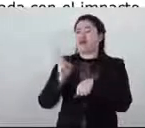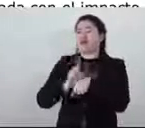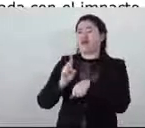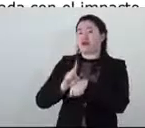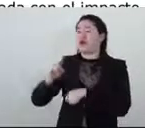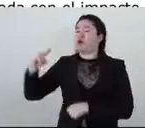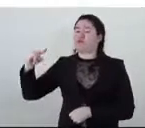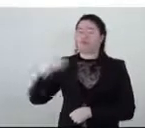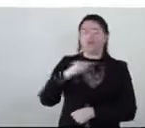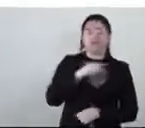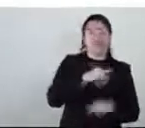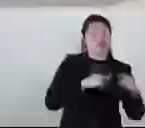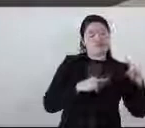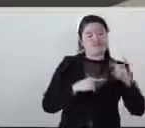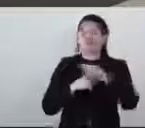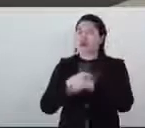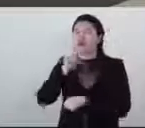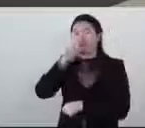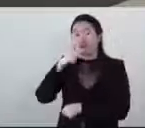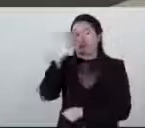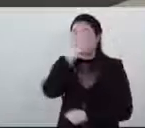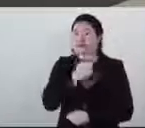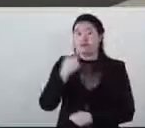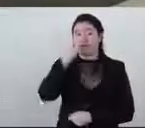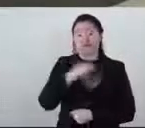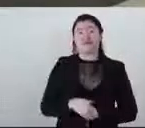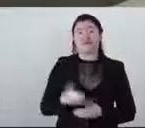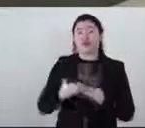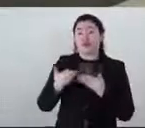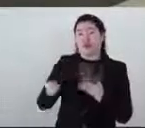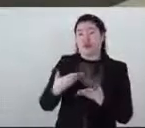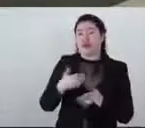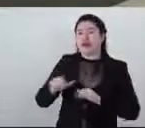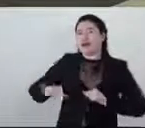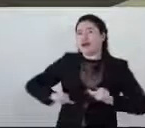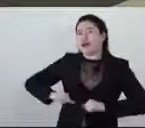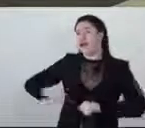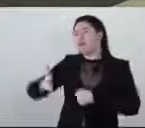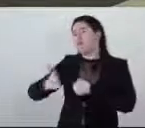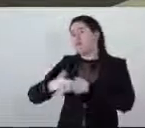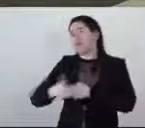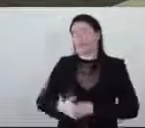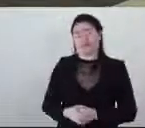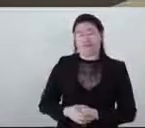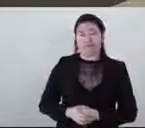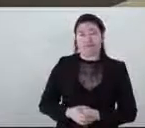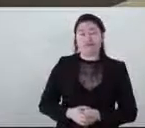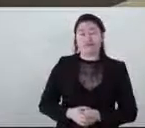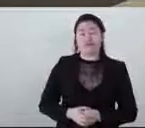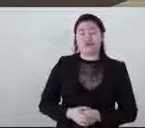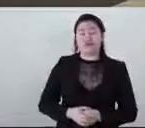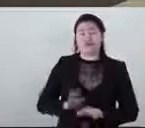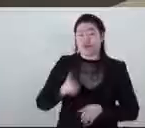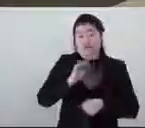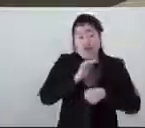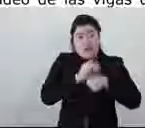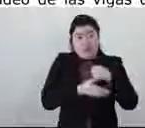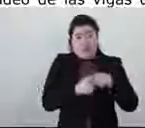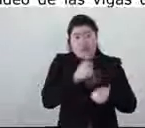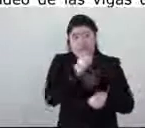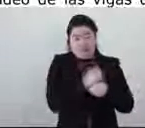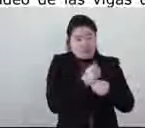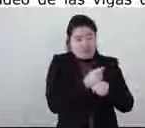estructura. Punto 7. Actividades a seguir. Una vez concluido el dictamen preliminar correspondiente con la fase